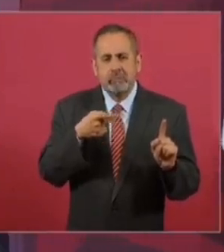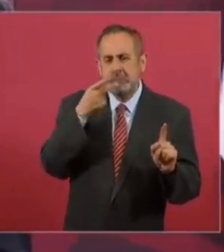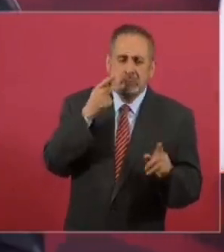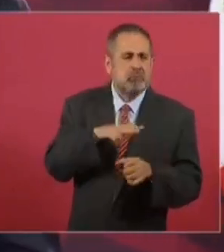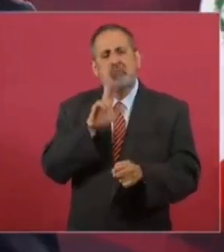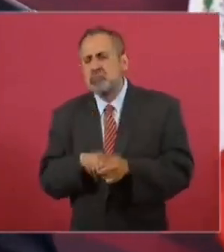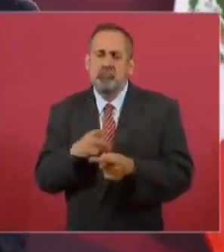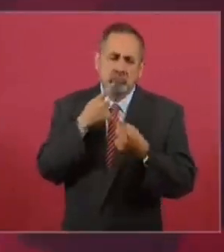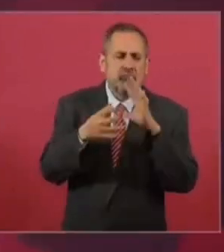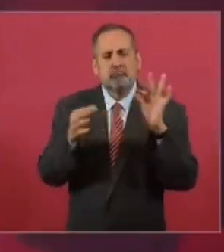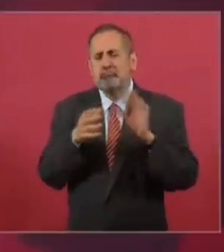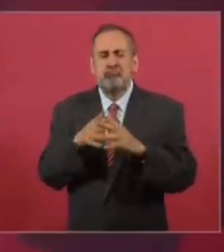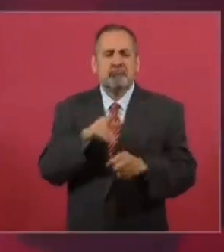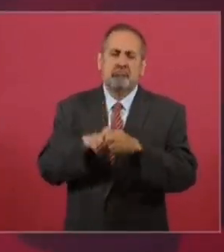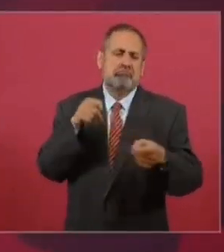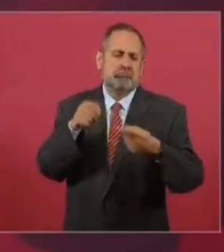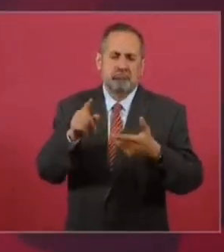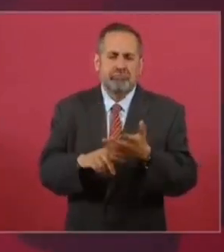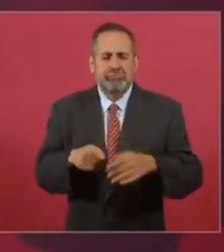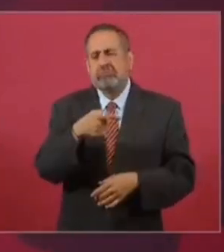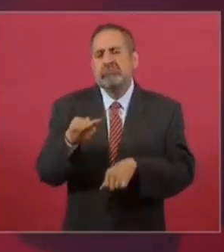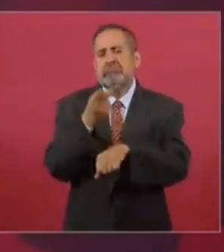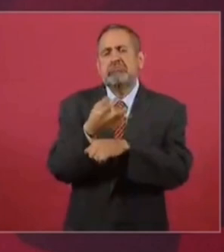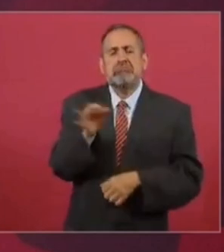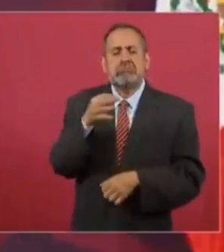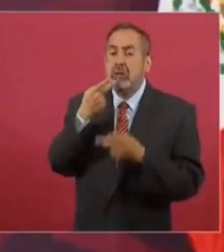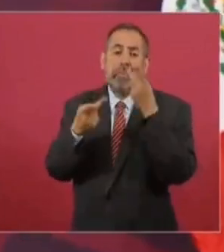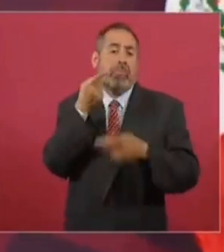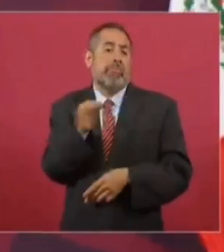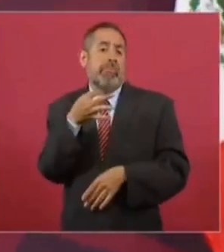coloquial, directa, ¿no? Dice groserías,